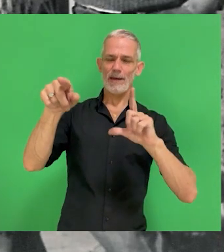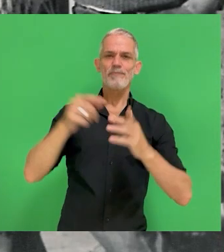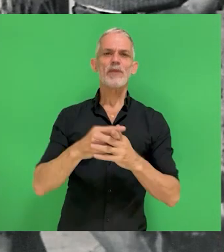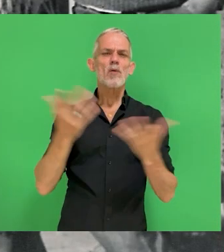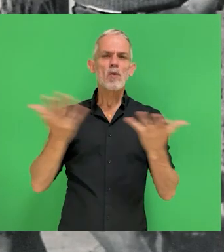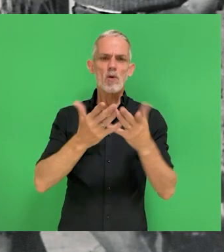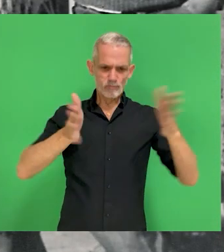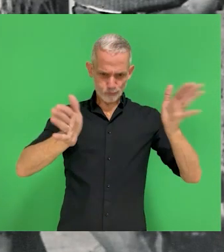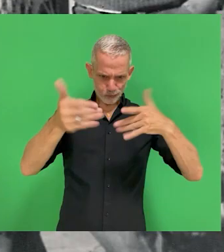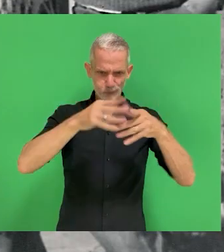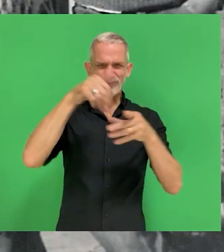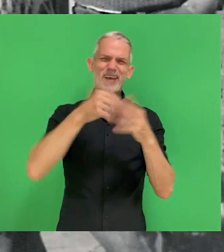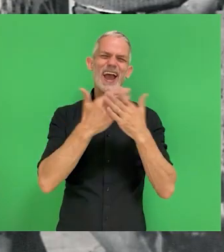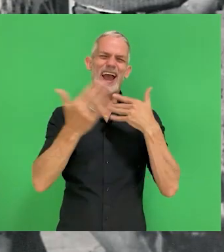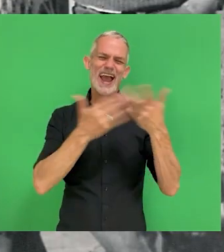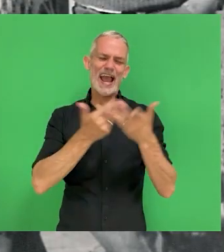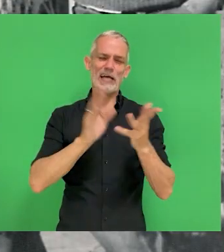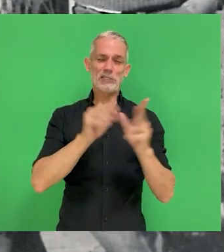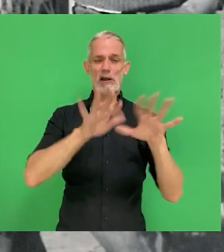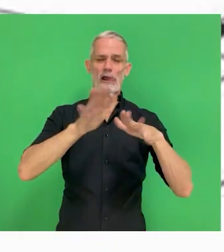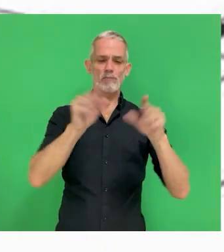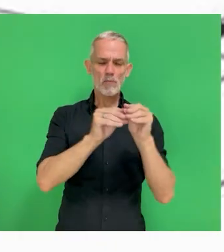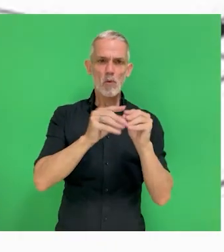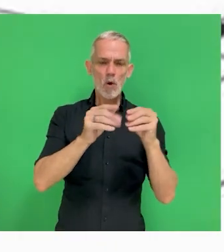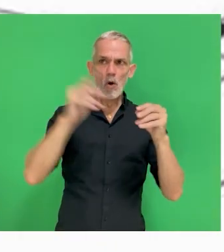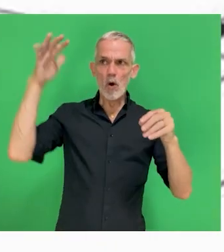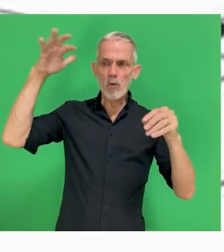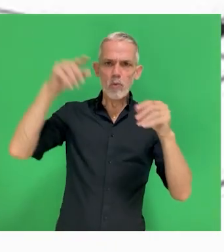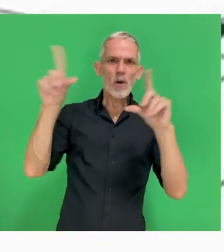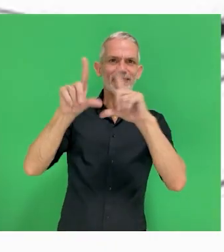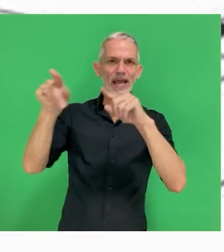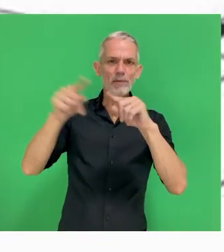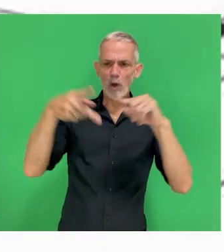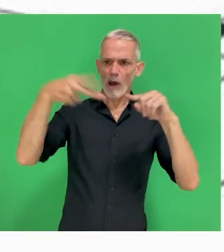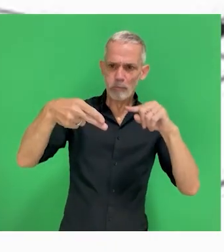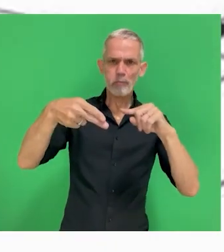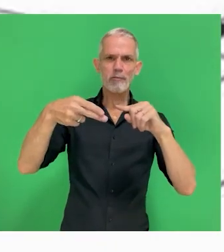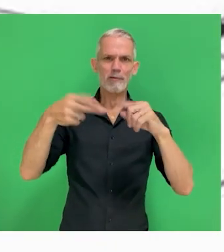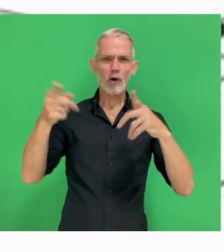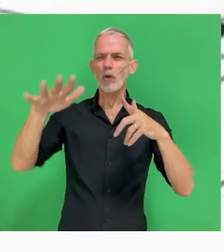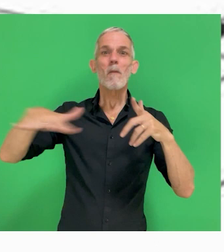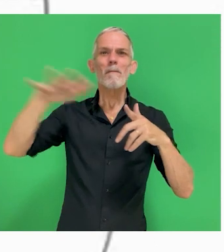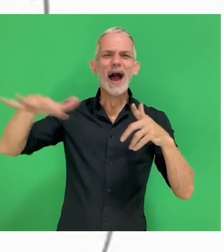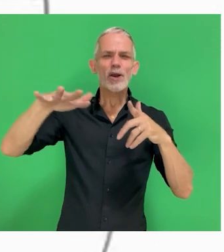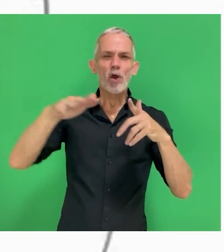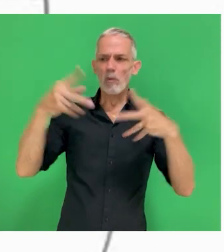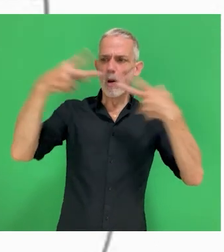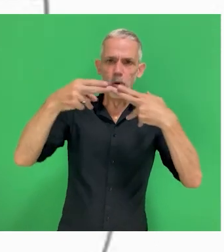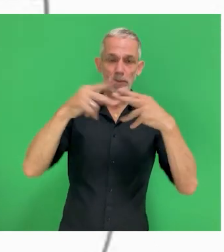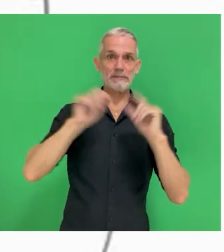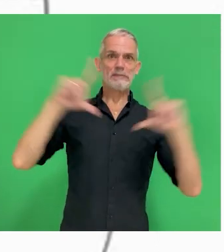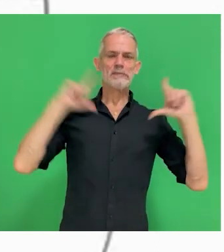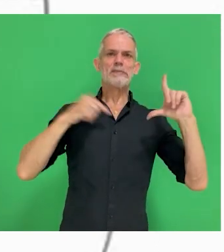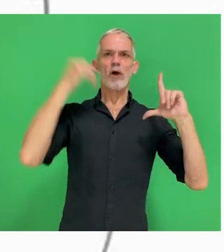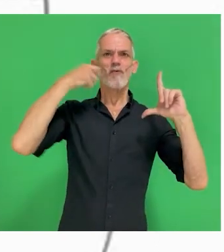Mediante unos aparatos hogareños bastante rudimentarios, interrumpían las programaciones de televisión de algún barrio determinado y transmitían